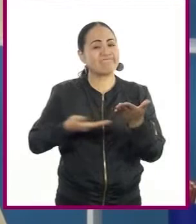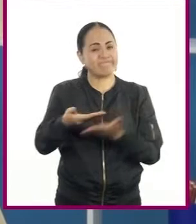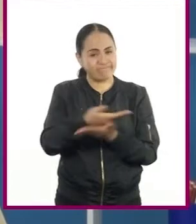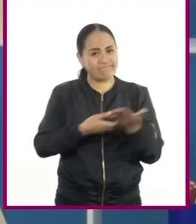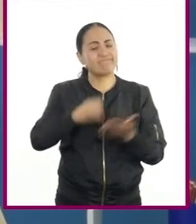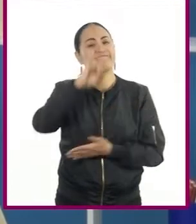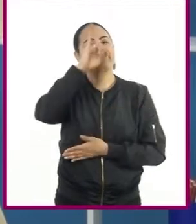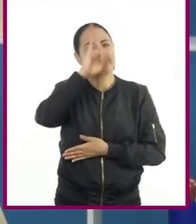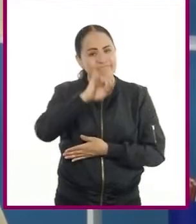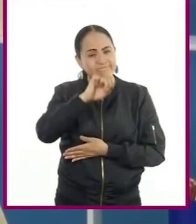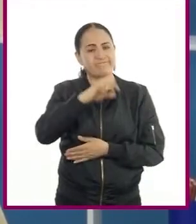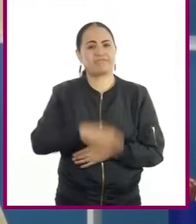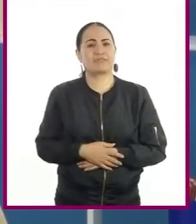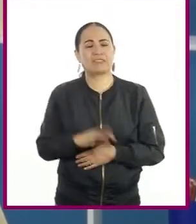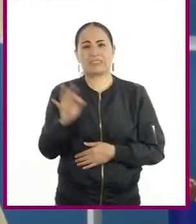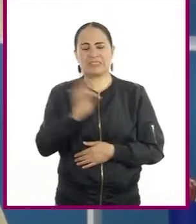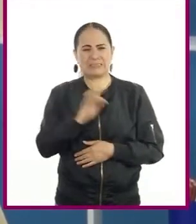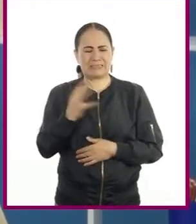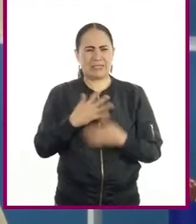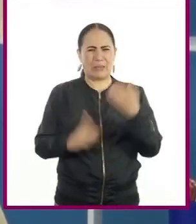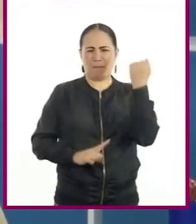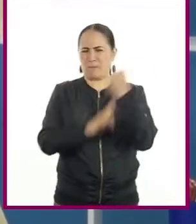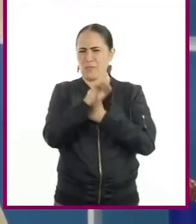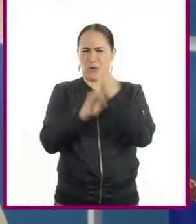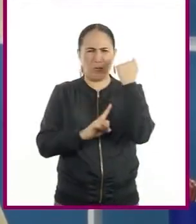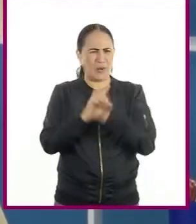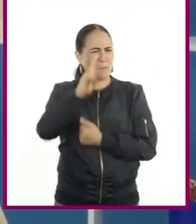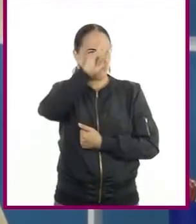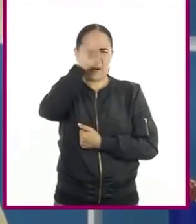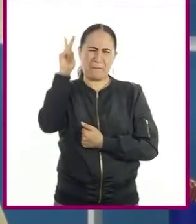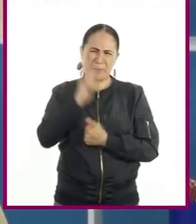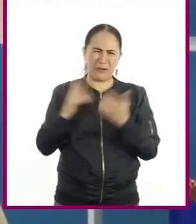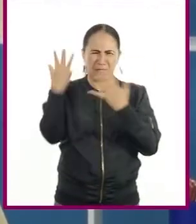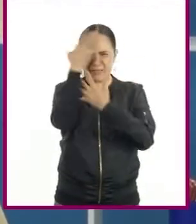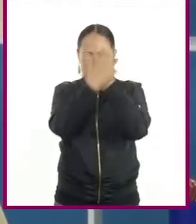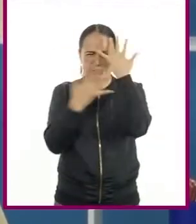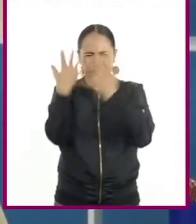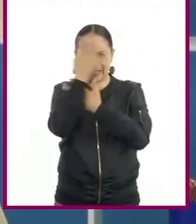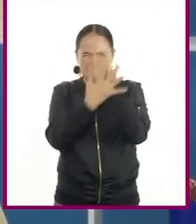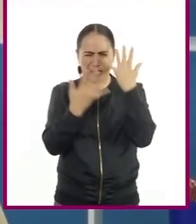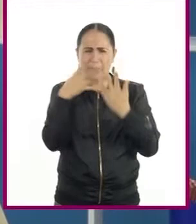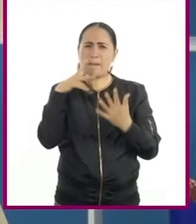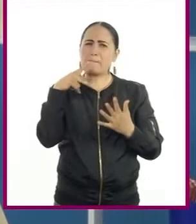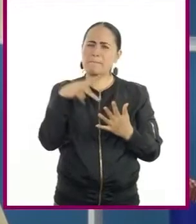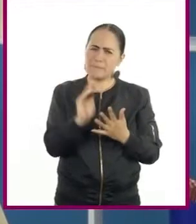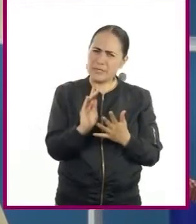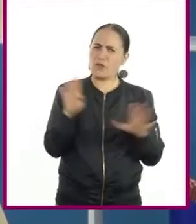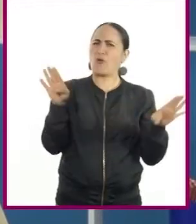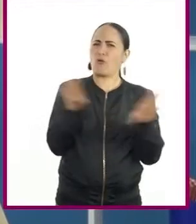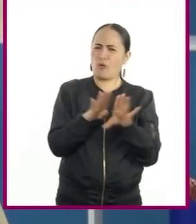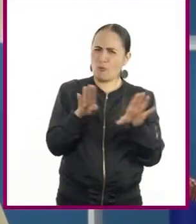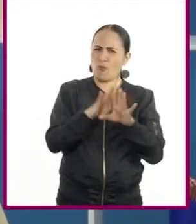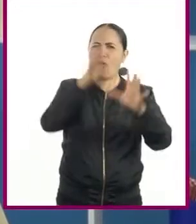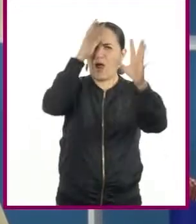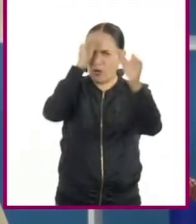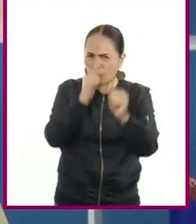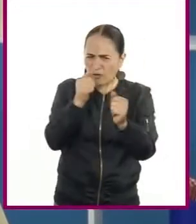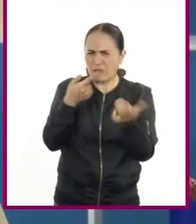vez se viviría al borde del caos. Pero, ¿cómo no llegar a él procurando la